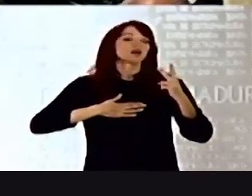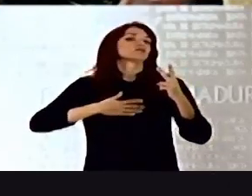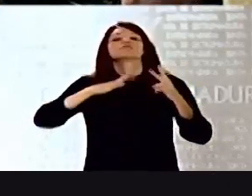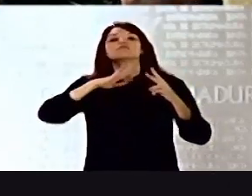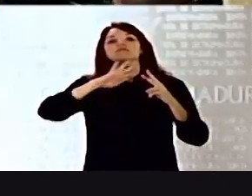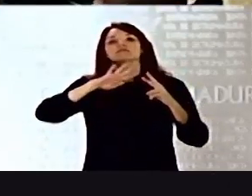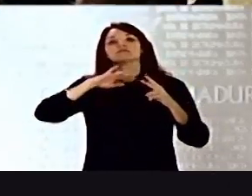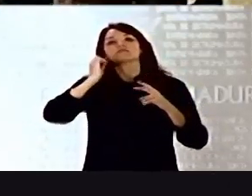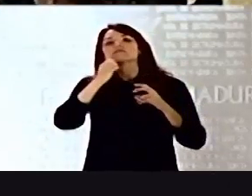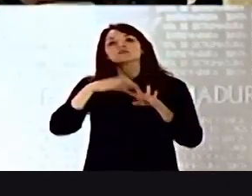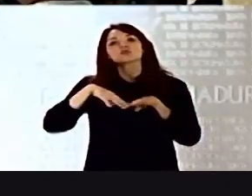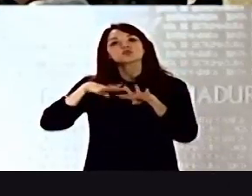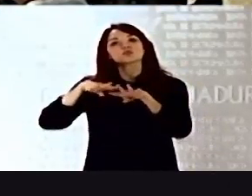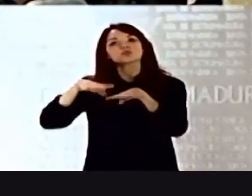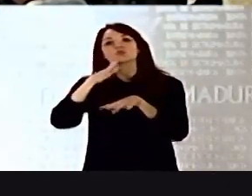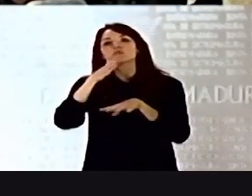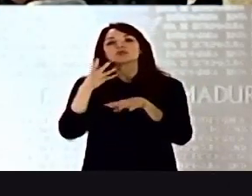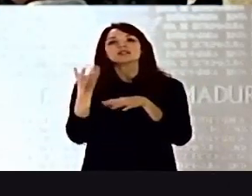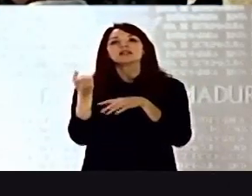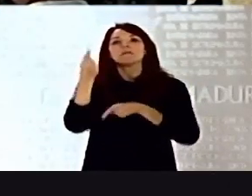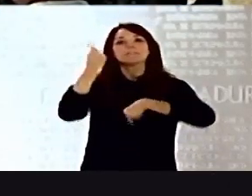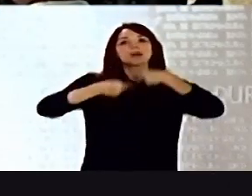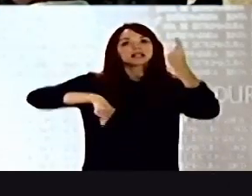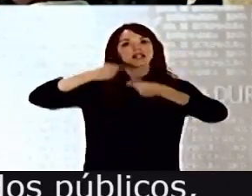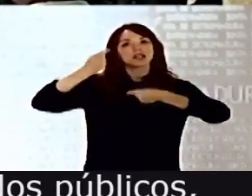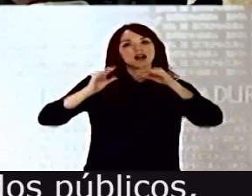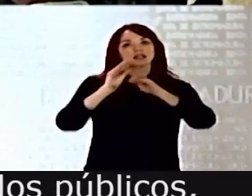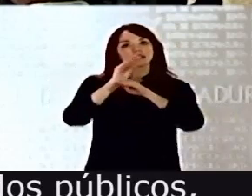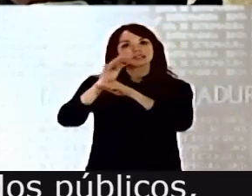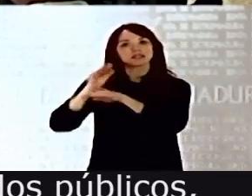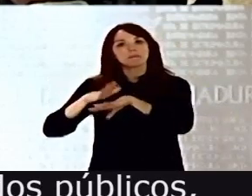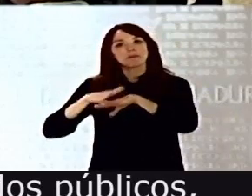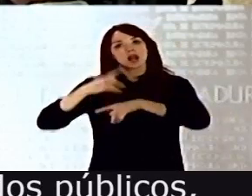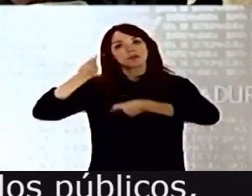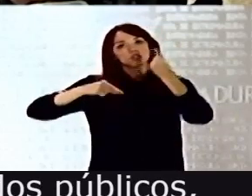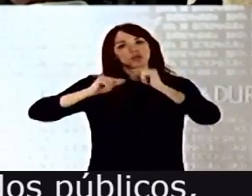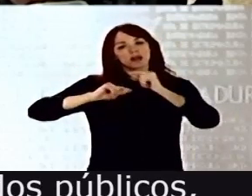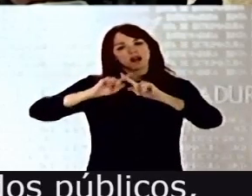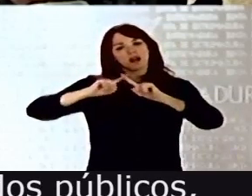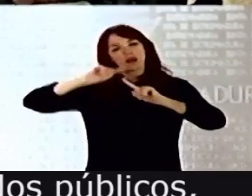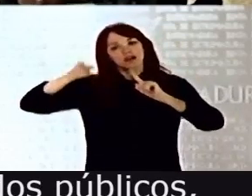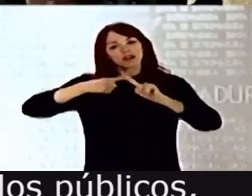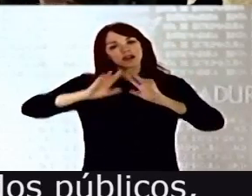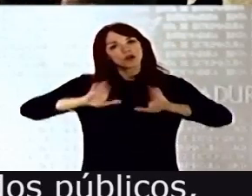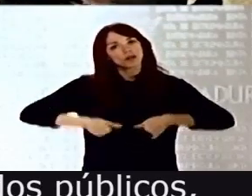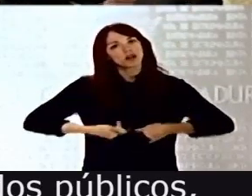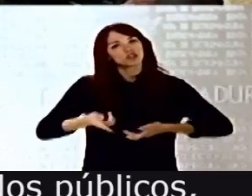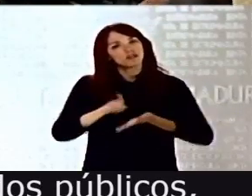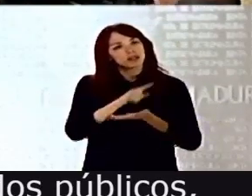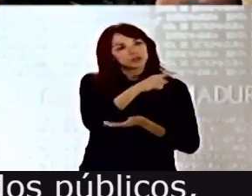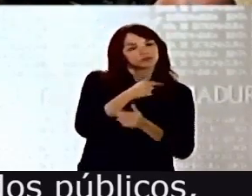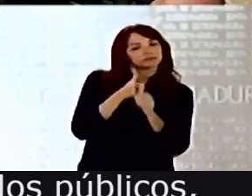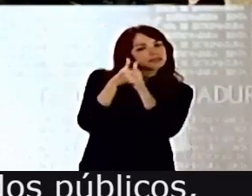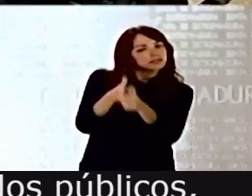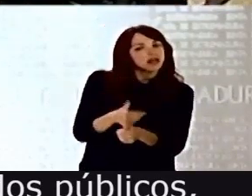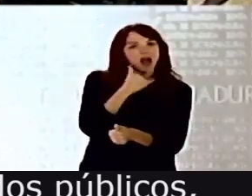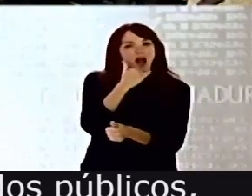empleados públicos partidas en los presupuestos generales de Extremadura para recuperar su poder adquisitivo. Quisiéramos saber si ha hecho un seguimiento de